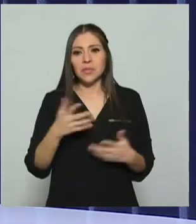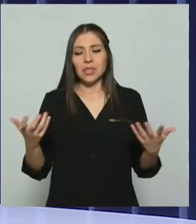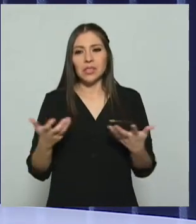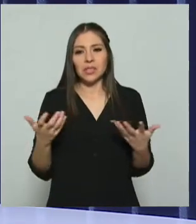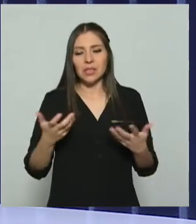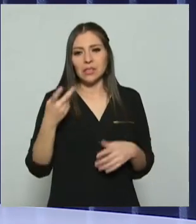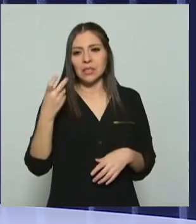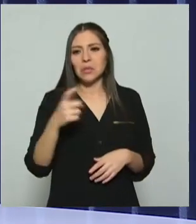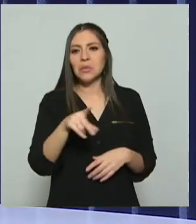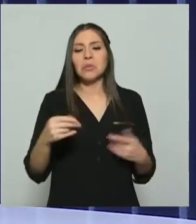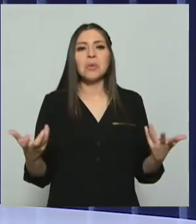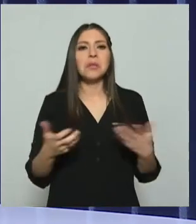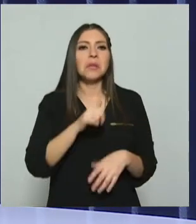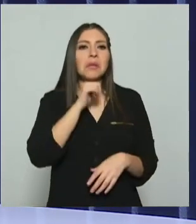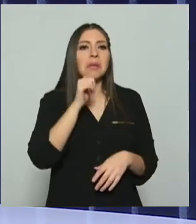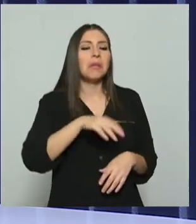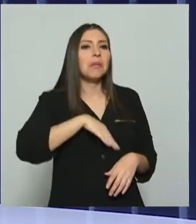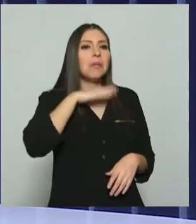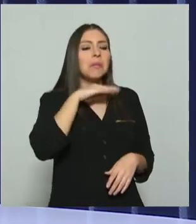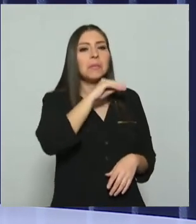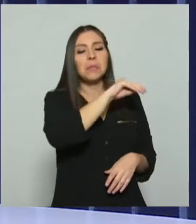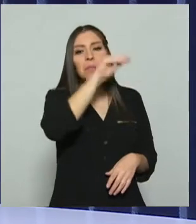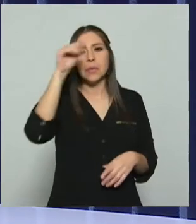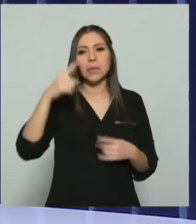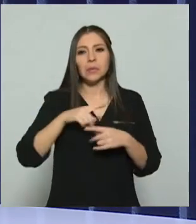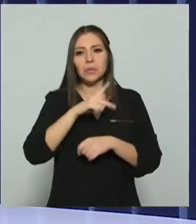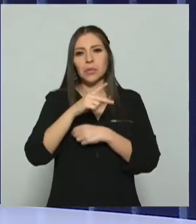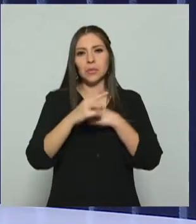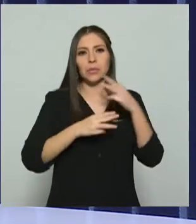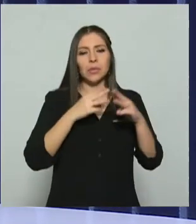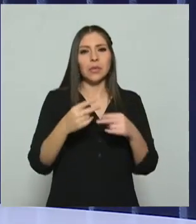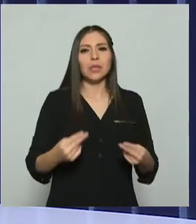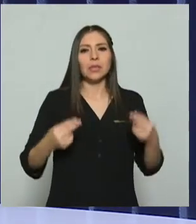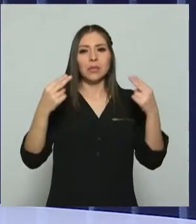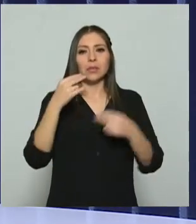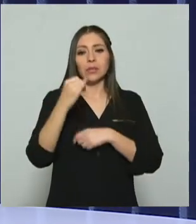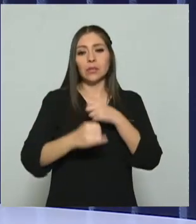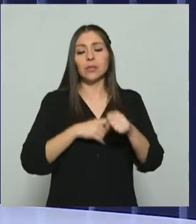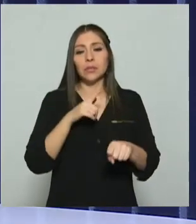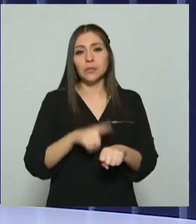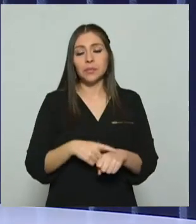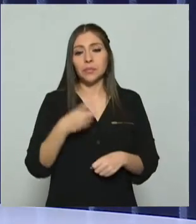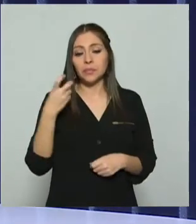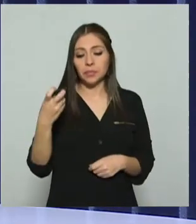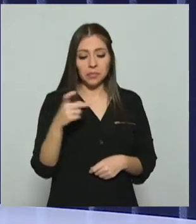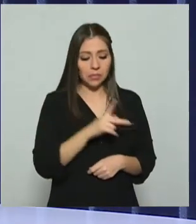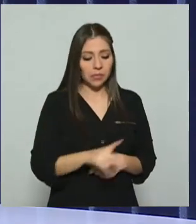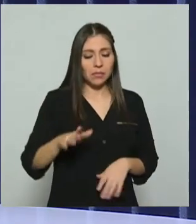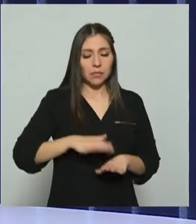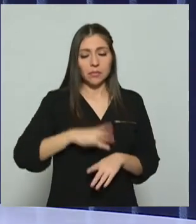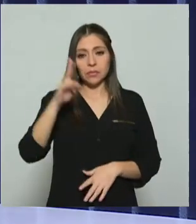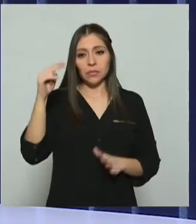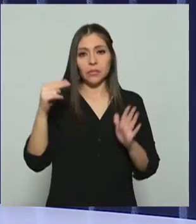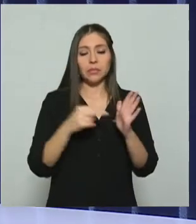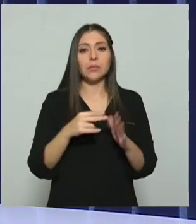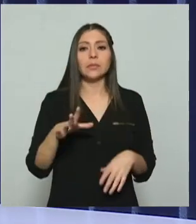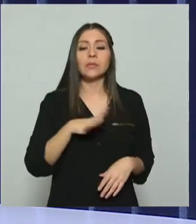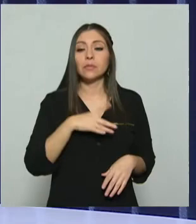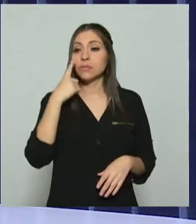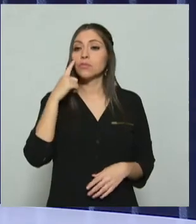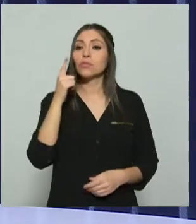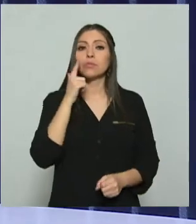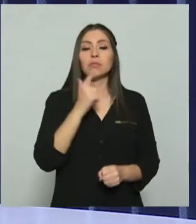esta impunidad campante en diversos países del mundo. Es un negocio internacional y esas plataformas, más de 2,000 plataformas que ya tienen